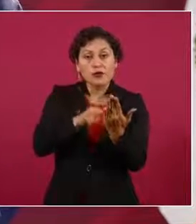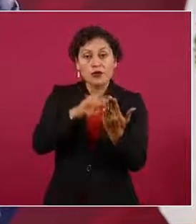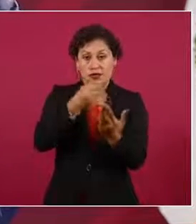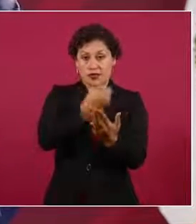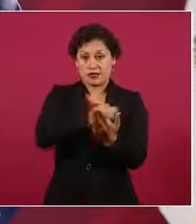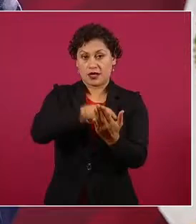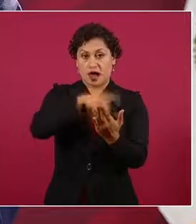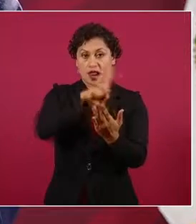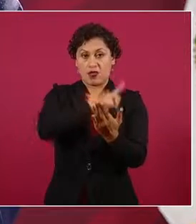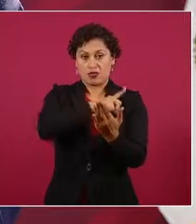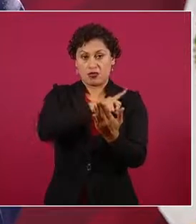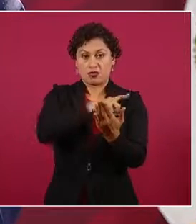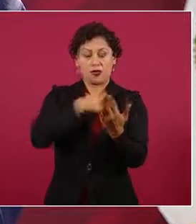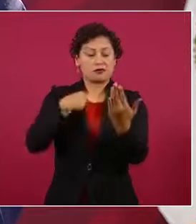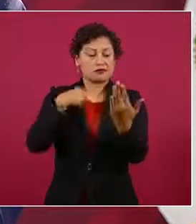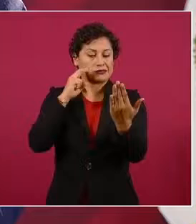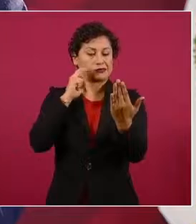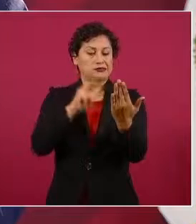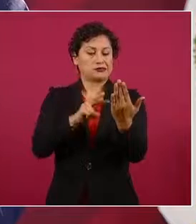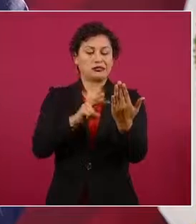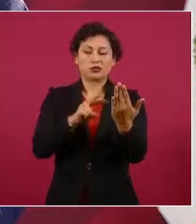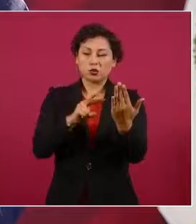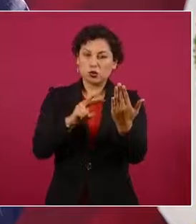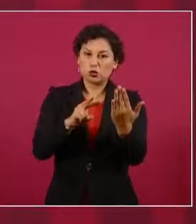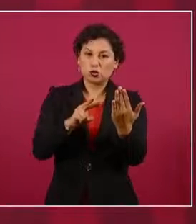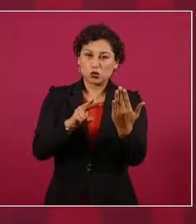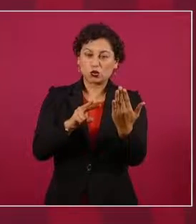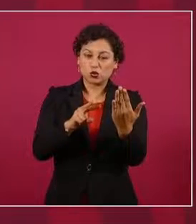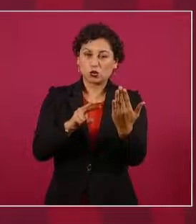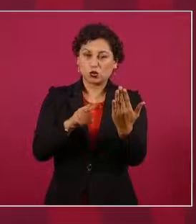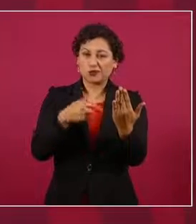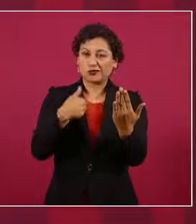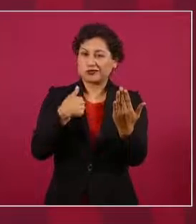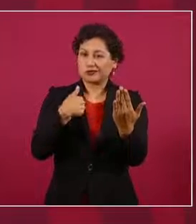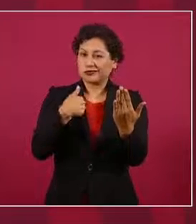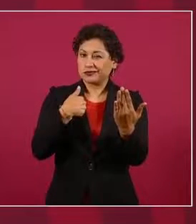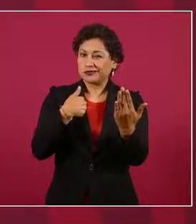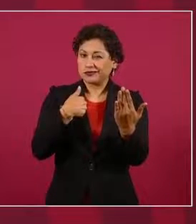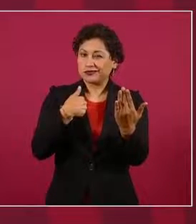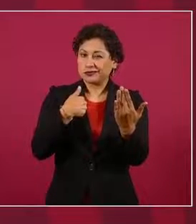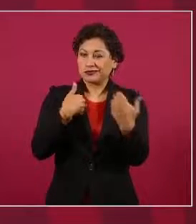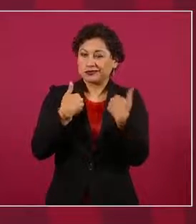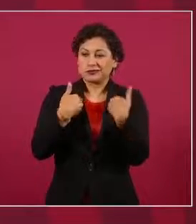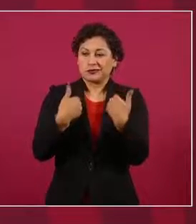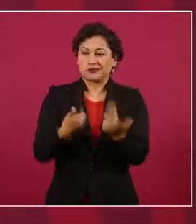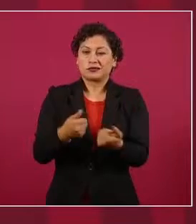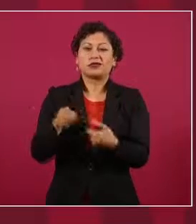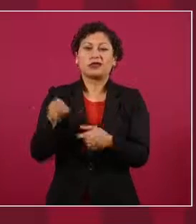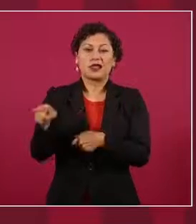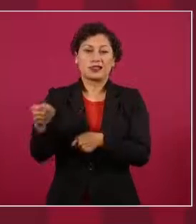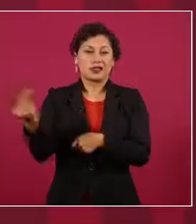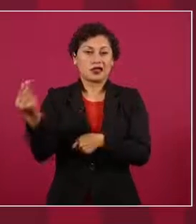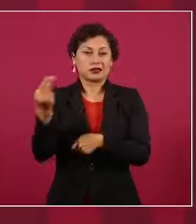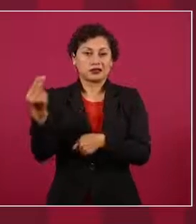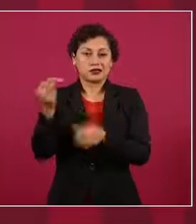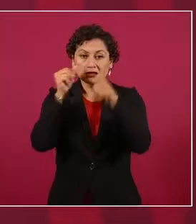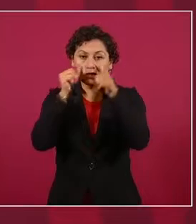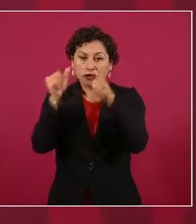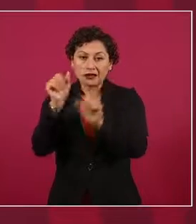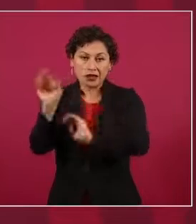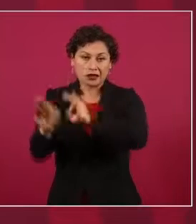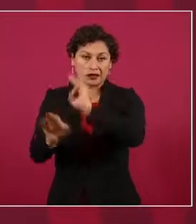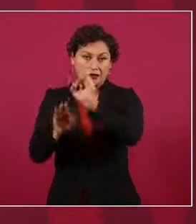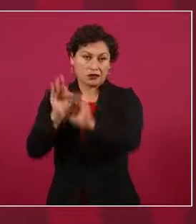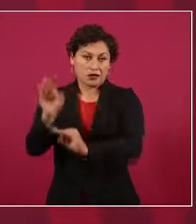me convenció de que sí necesita un tratamiento que no se puede